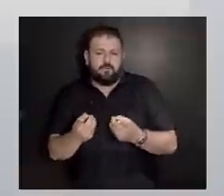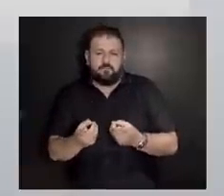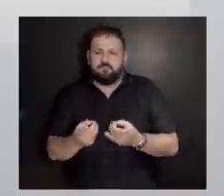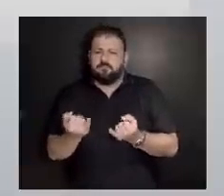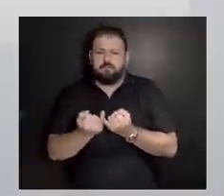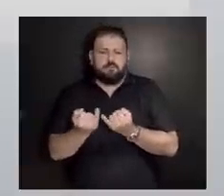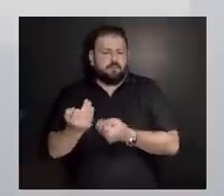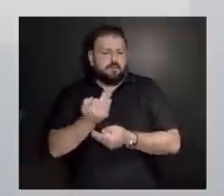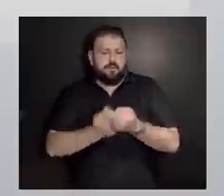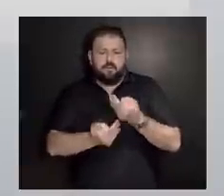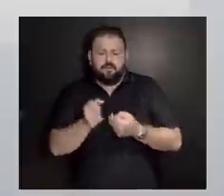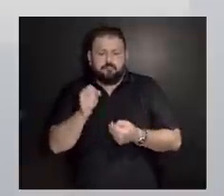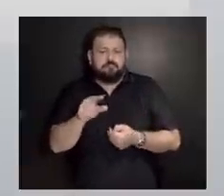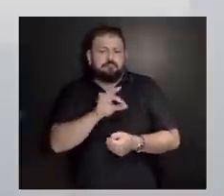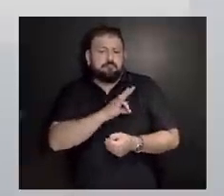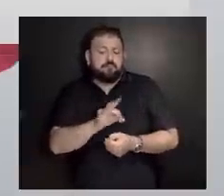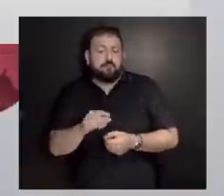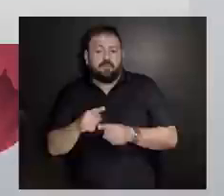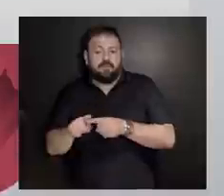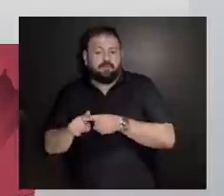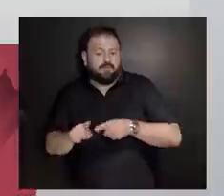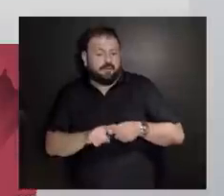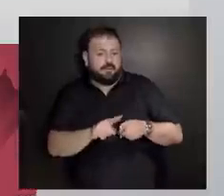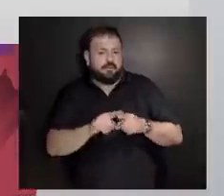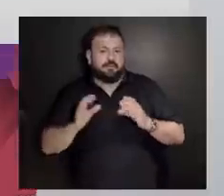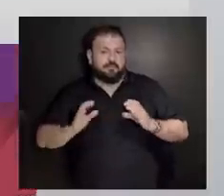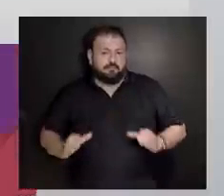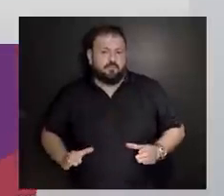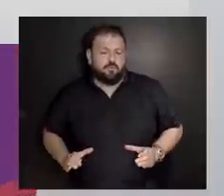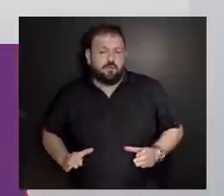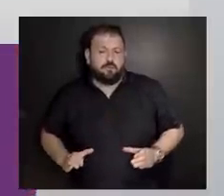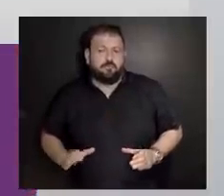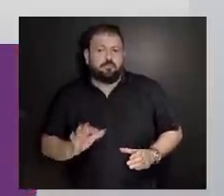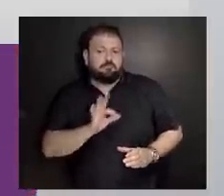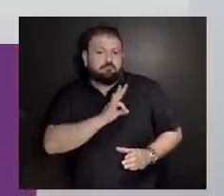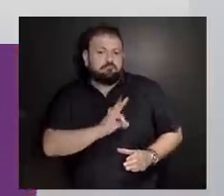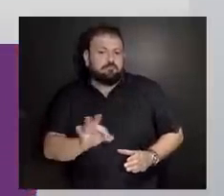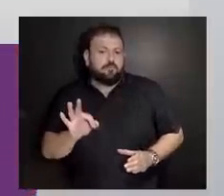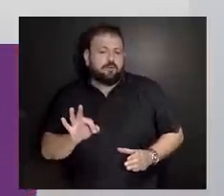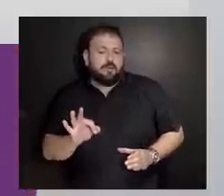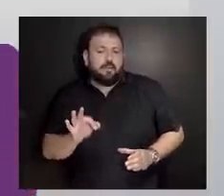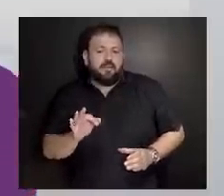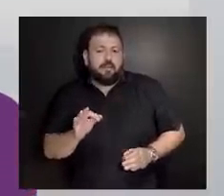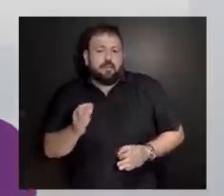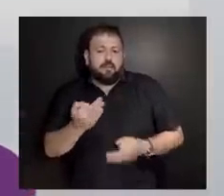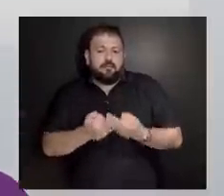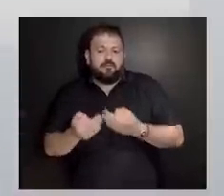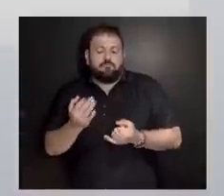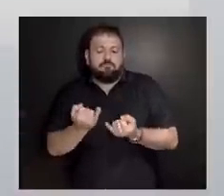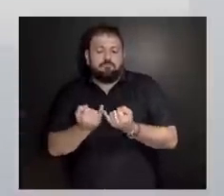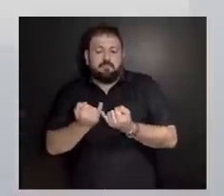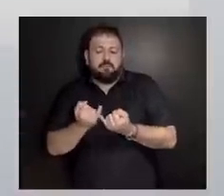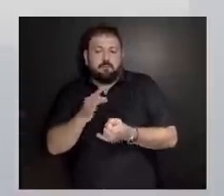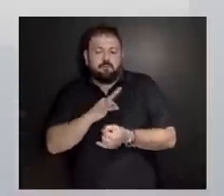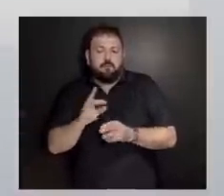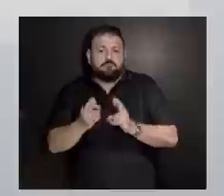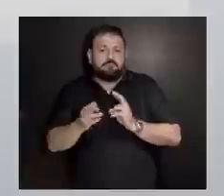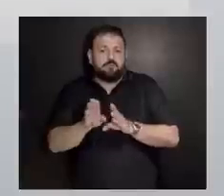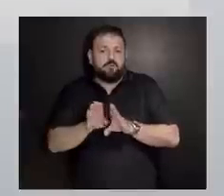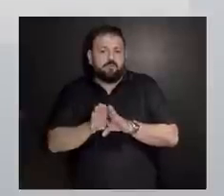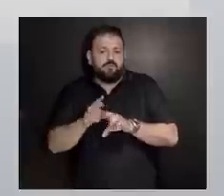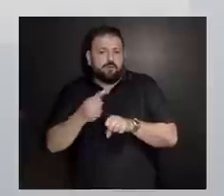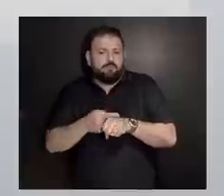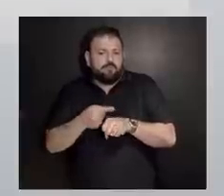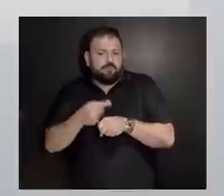puede desencadenar este tipo de condición porque nuestro cuerpo podría, a lo mejor por un efecto secundario, una enfermedad secundaria,